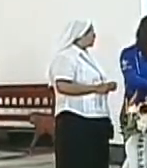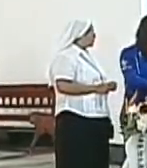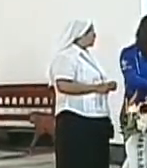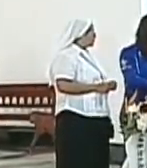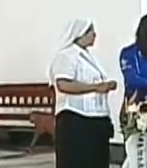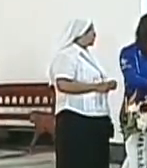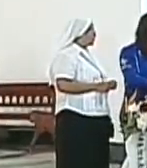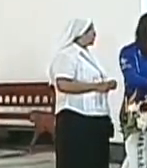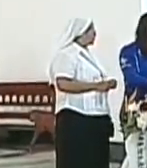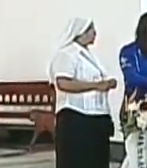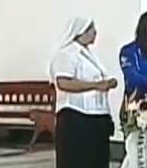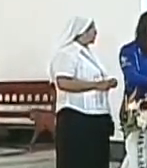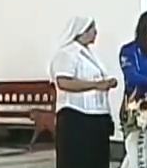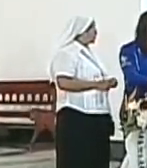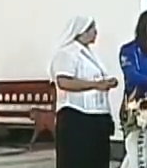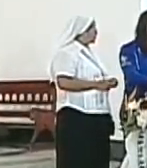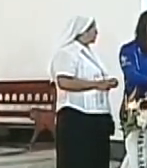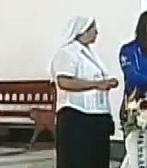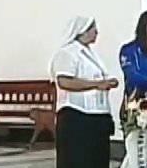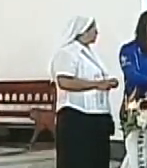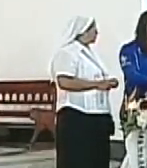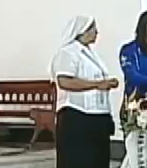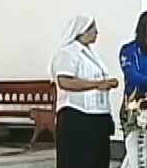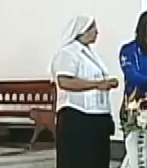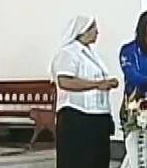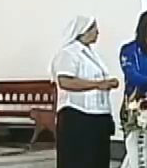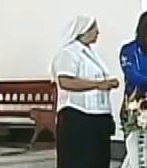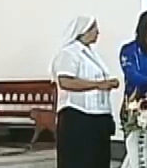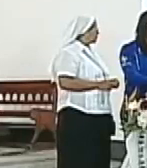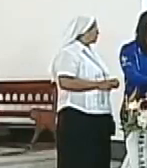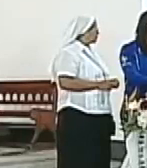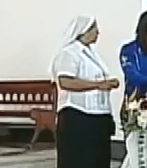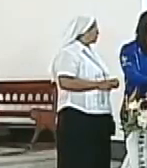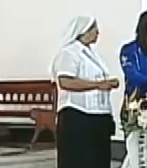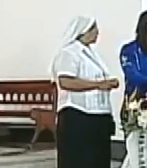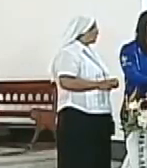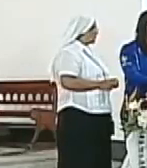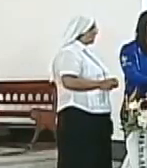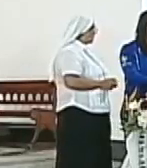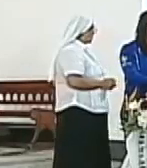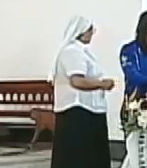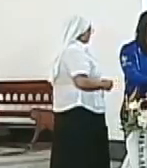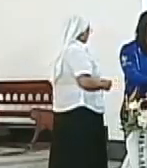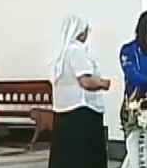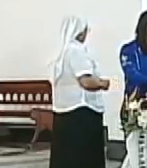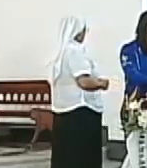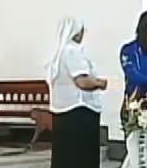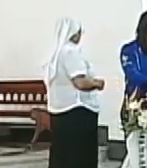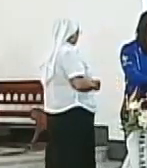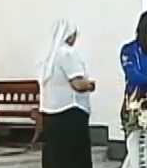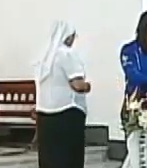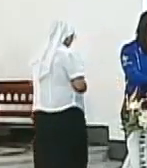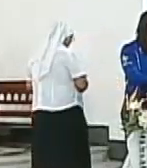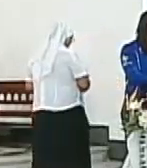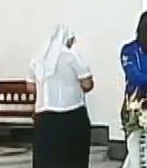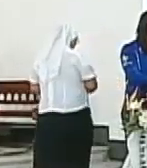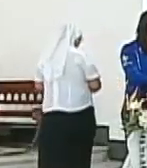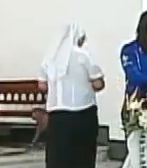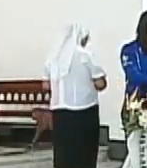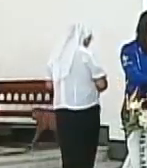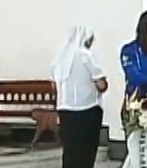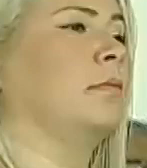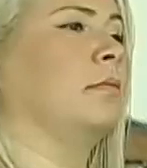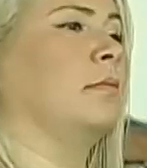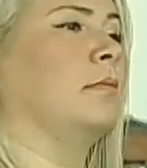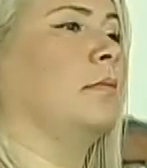por nuestros atletas venezolanos para que continúen enalteciendo la imagen de nuestra hermosa patria llenándola de Gloria en